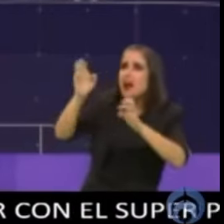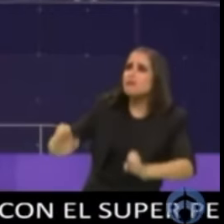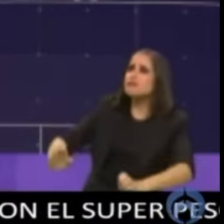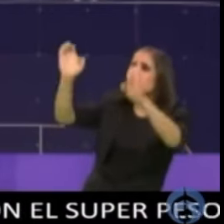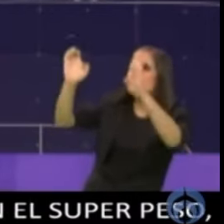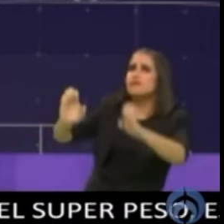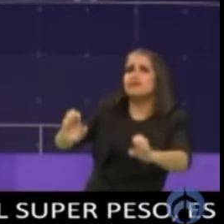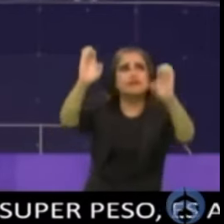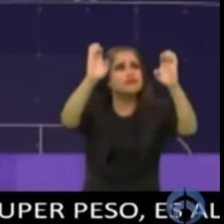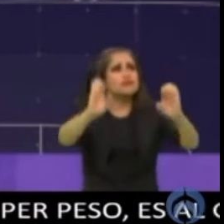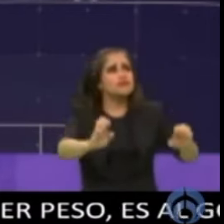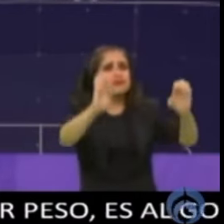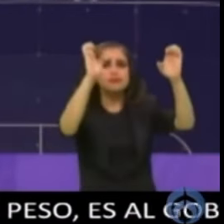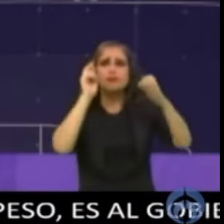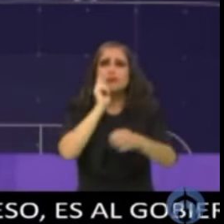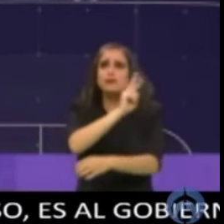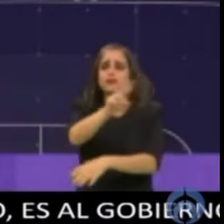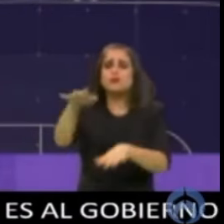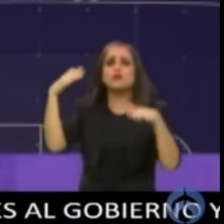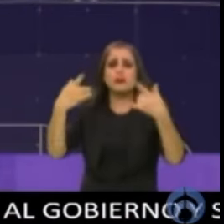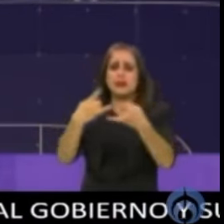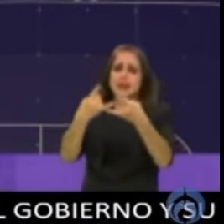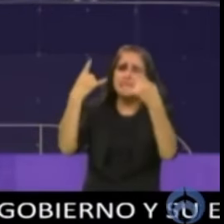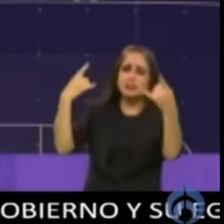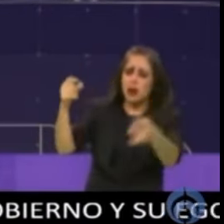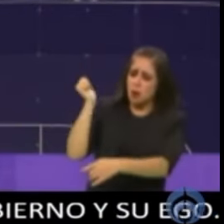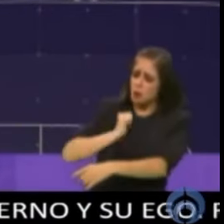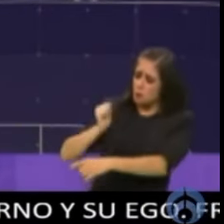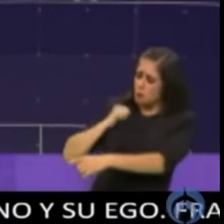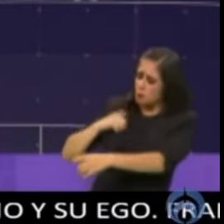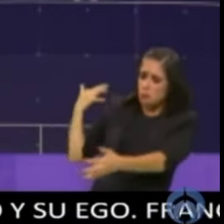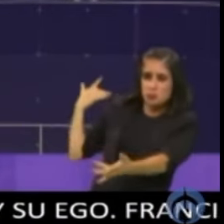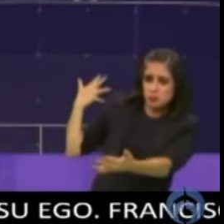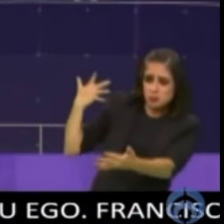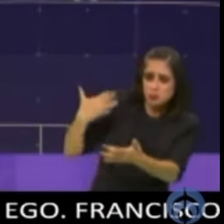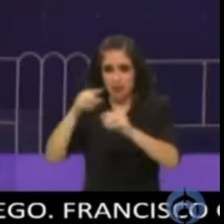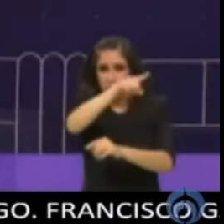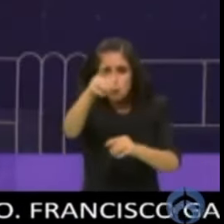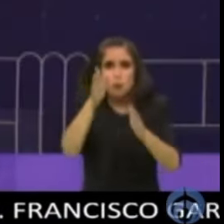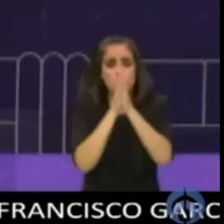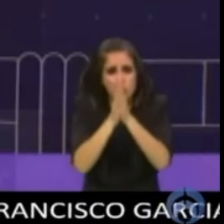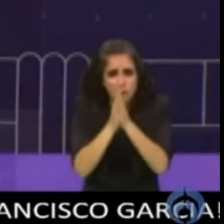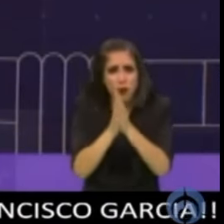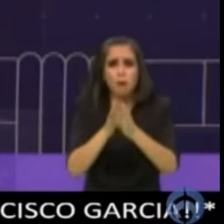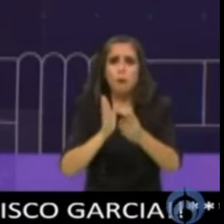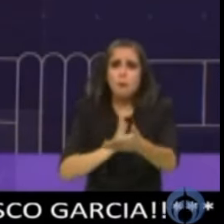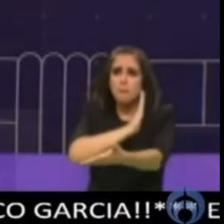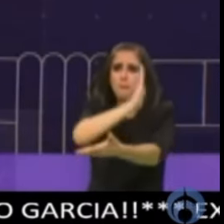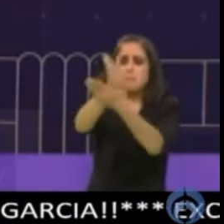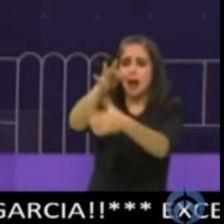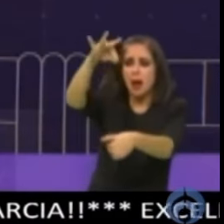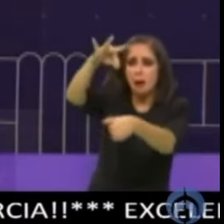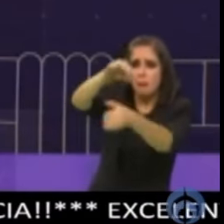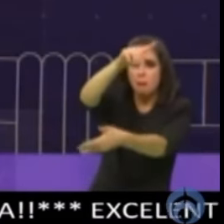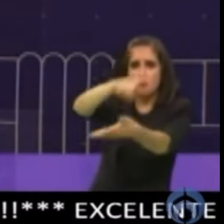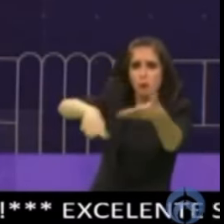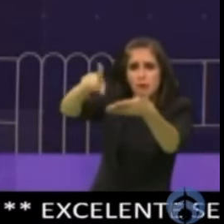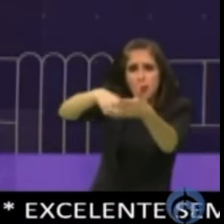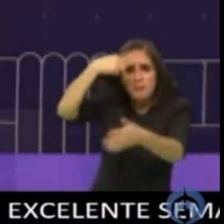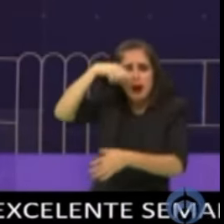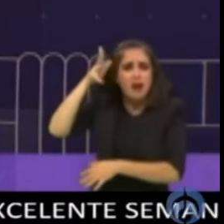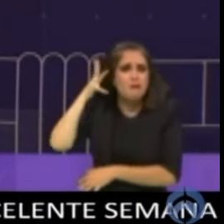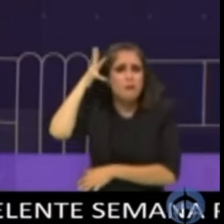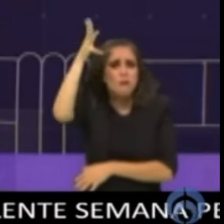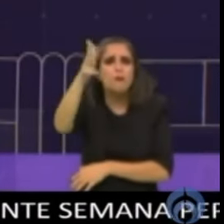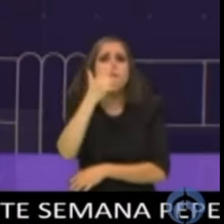en varios índices, ¿no? En el índice de violencia, en el índice de mantenimiento de escuelas, en